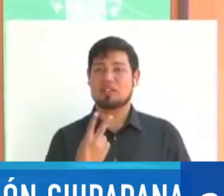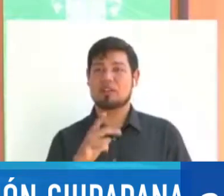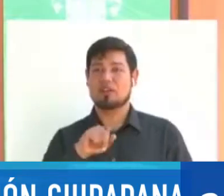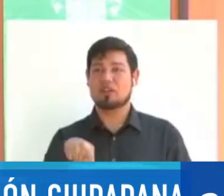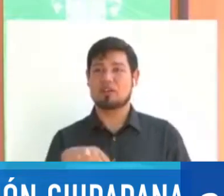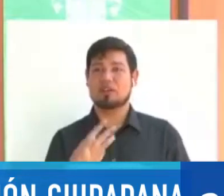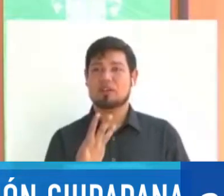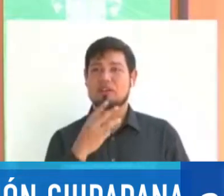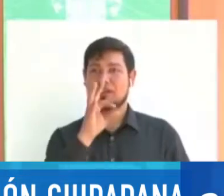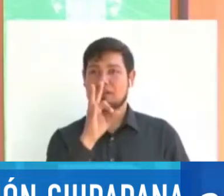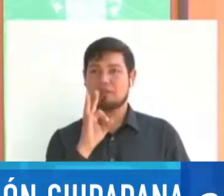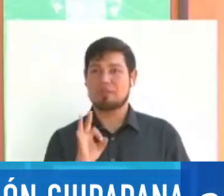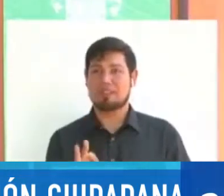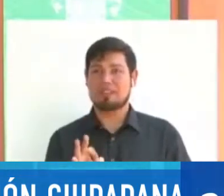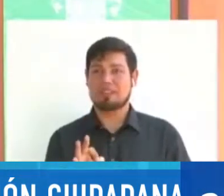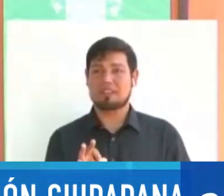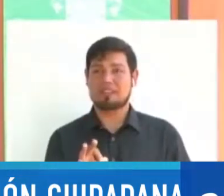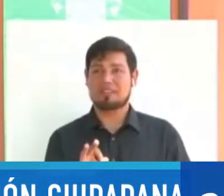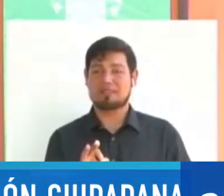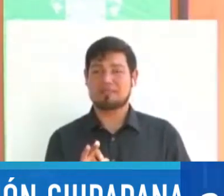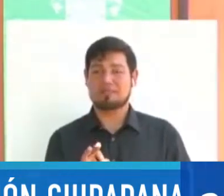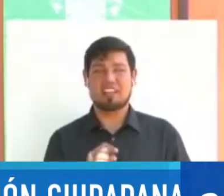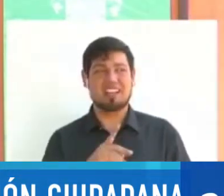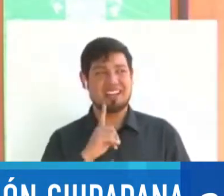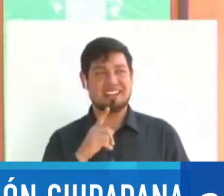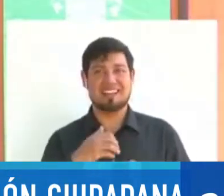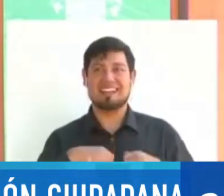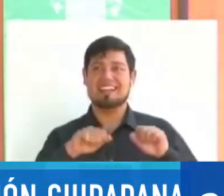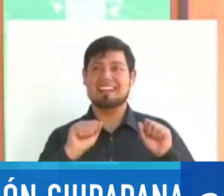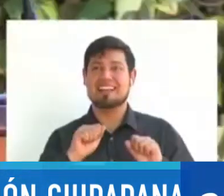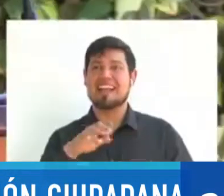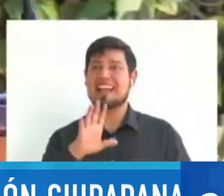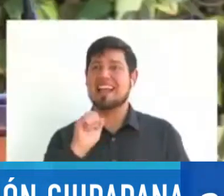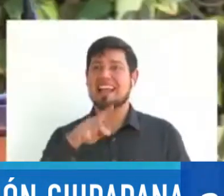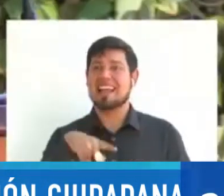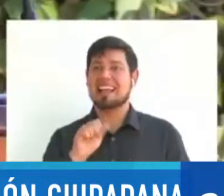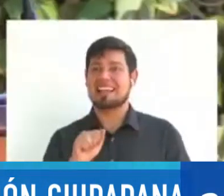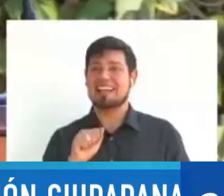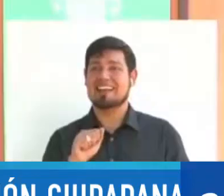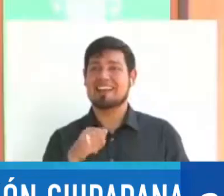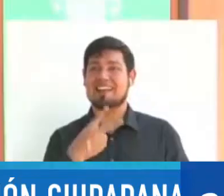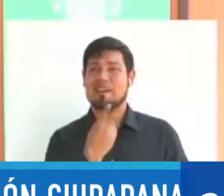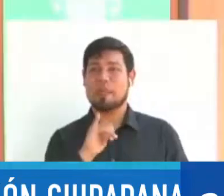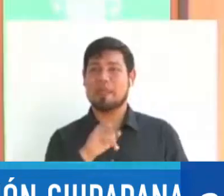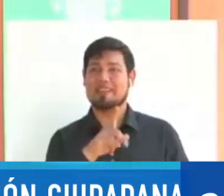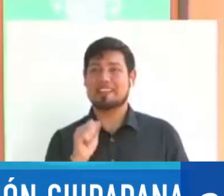42,3%. La dirigente o dirigente es Ana Villanueva.